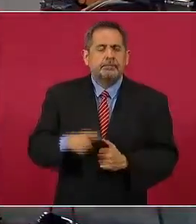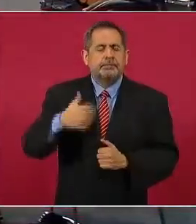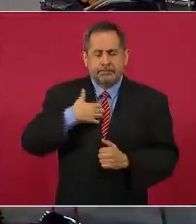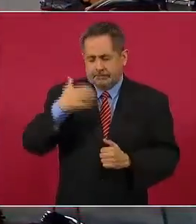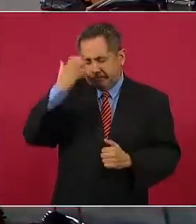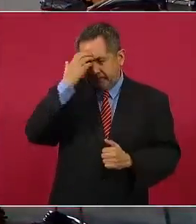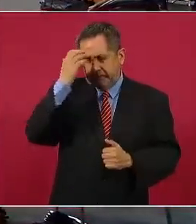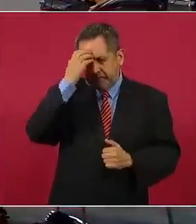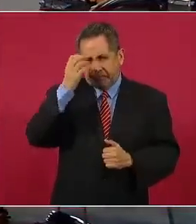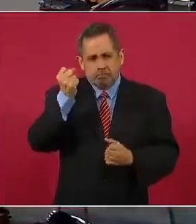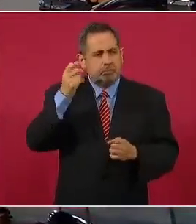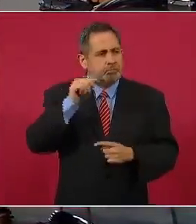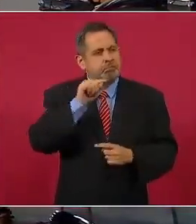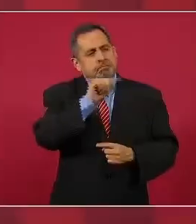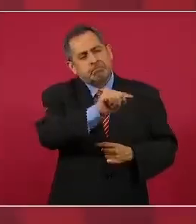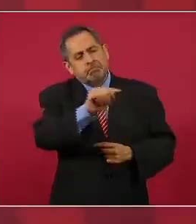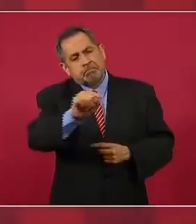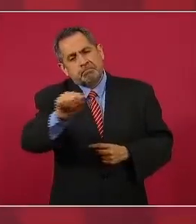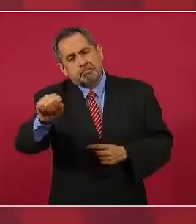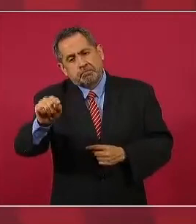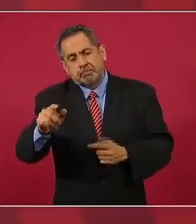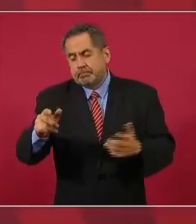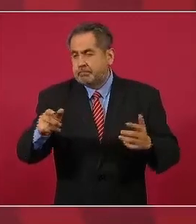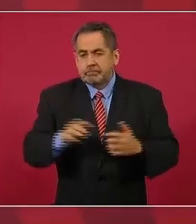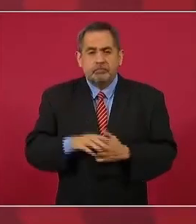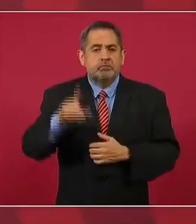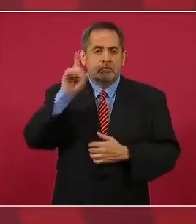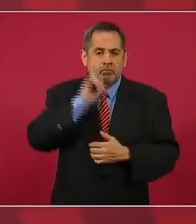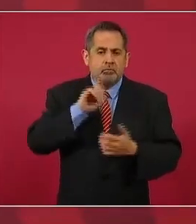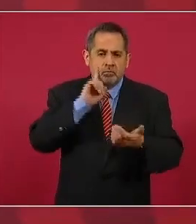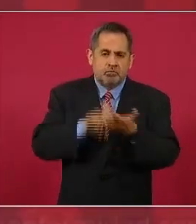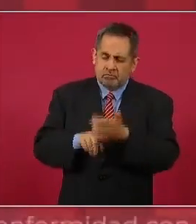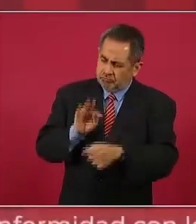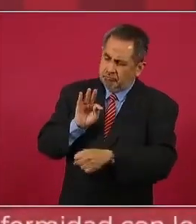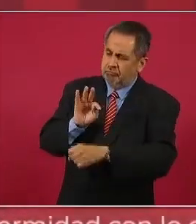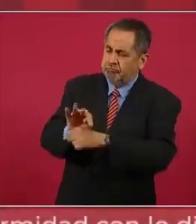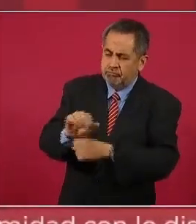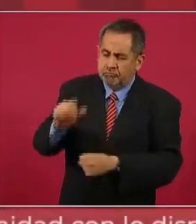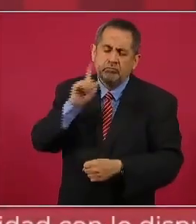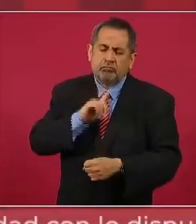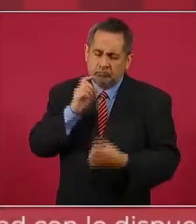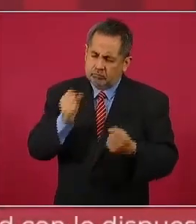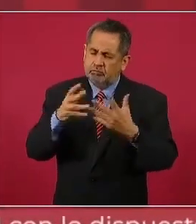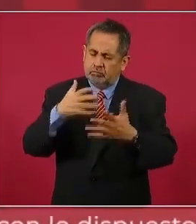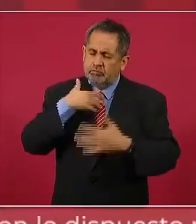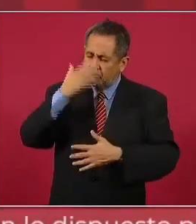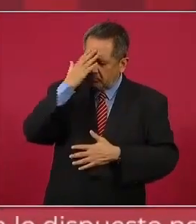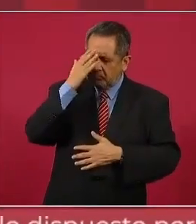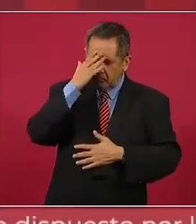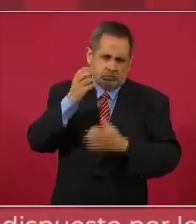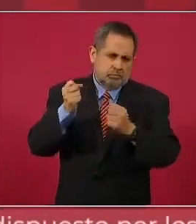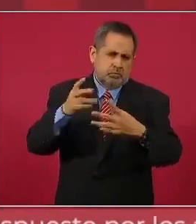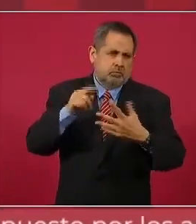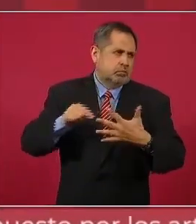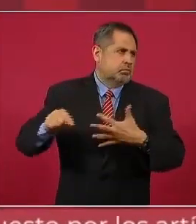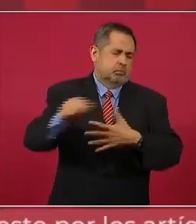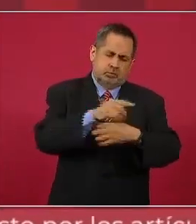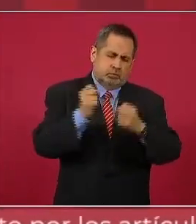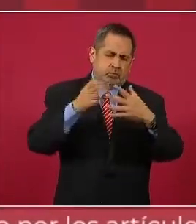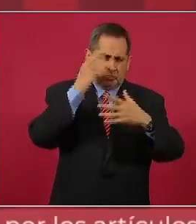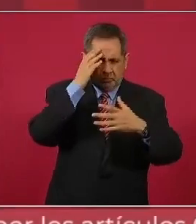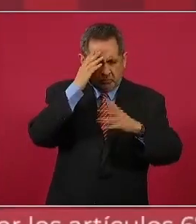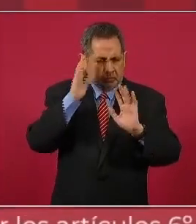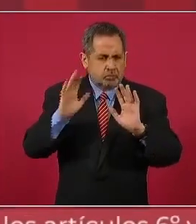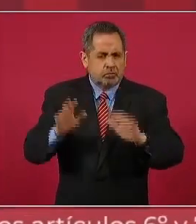conozco de muchos casos en donde las mujeres defienden a las mujeres. sea, muchos.